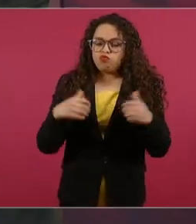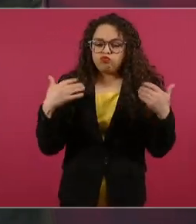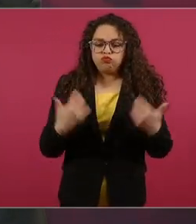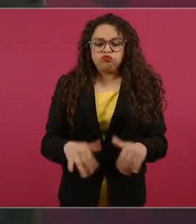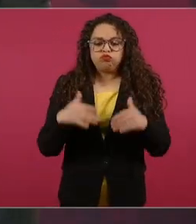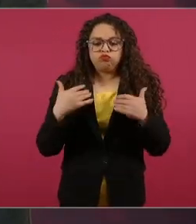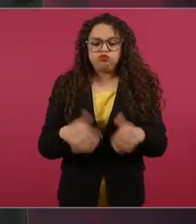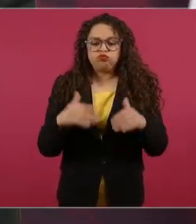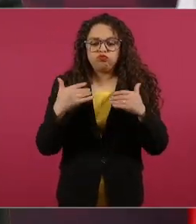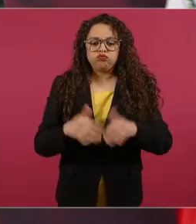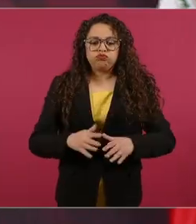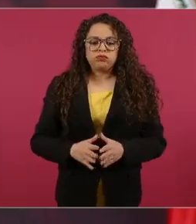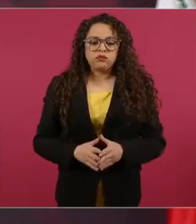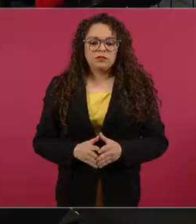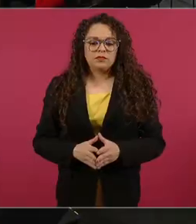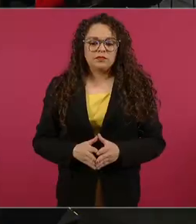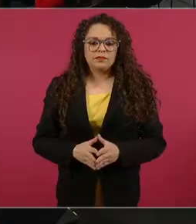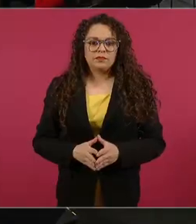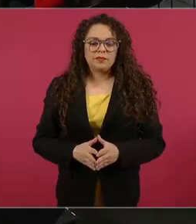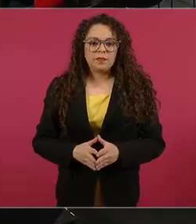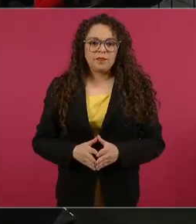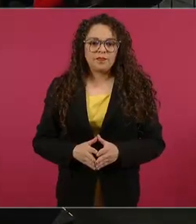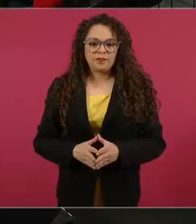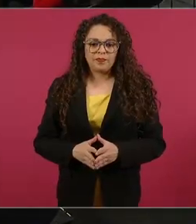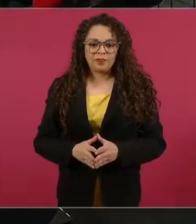sí escribió